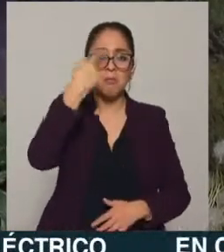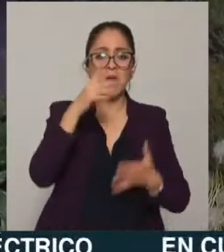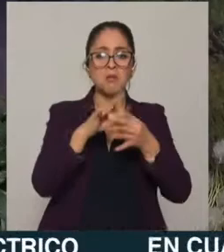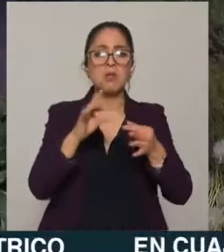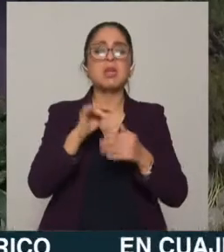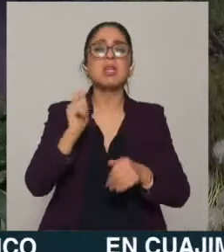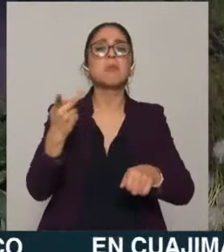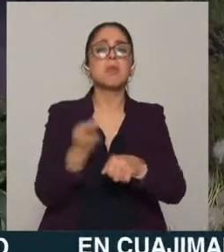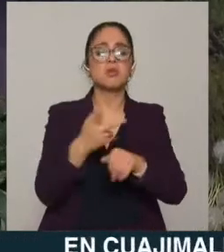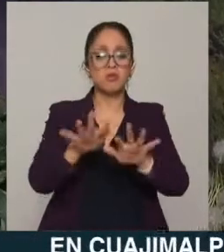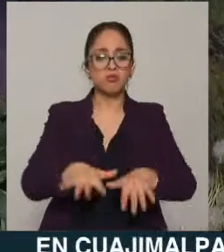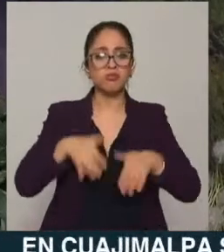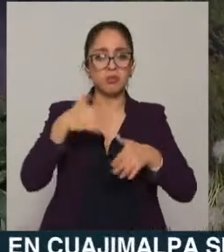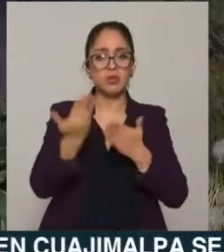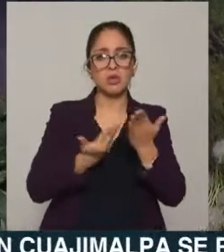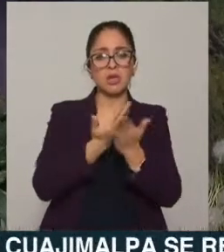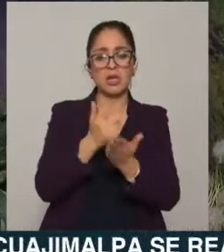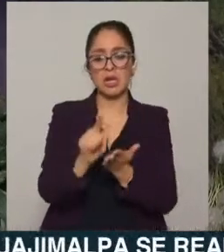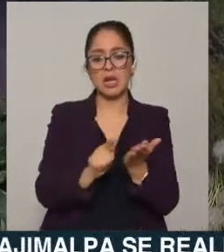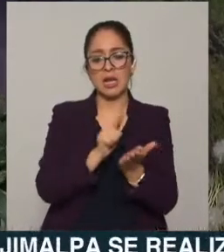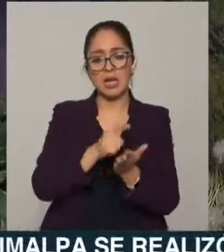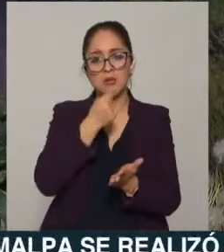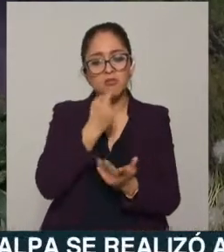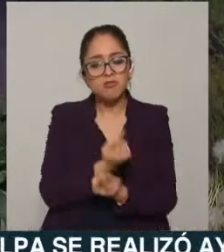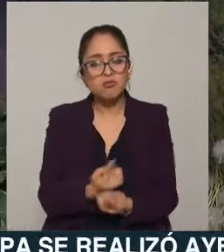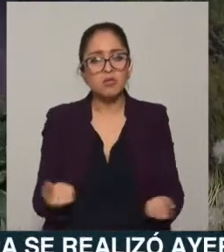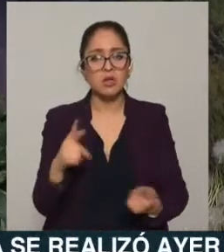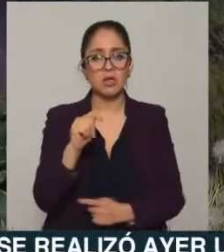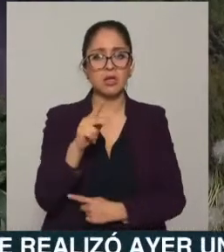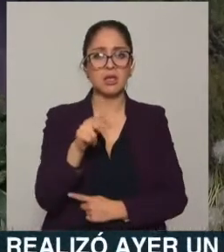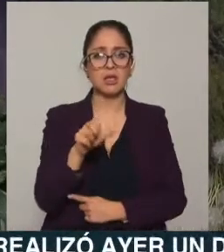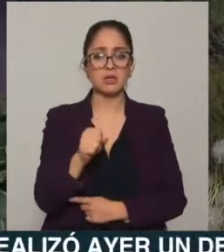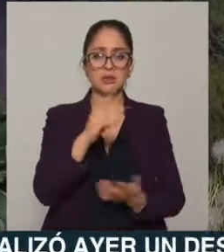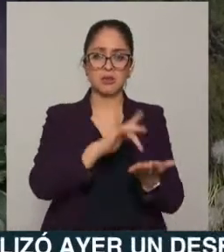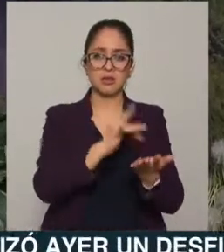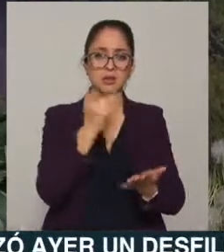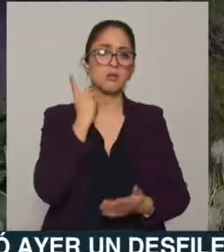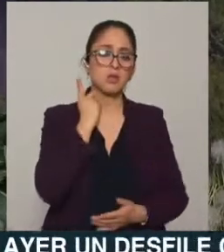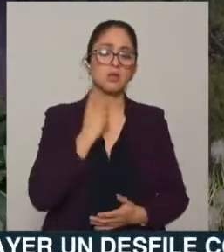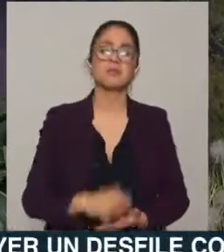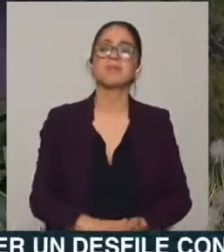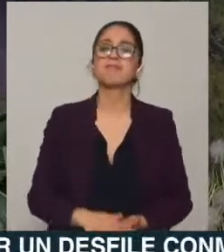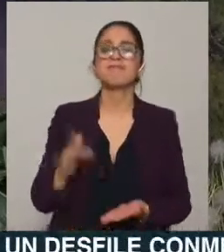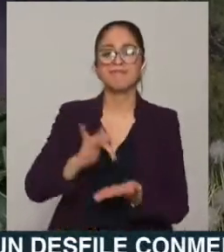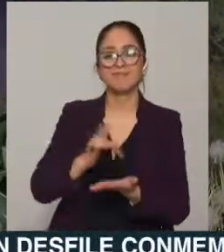esta iniciativa de Ley de Infancias Trans. Muchísimas gracias, diputado. Gracias a ti, Ale, que estés muy bien. Igualmente, muy buenos días.